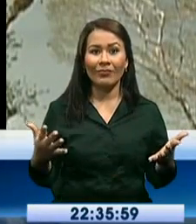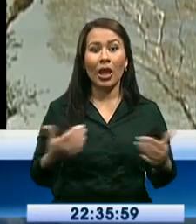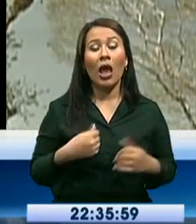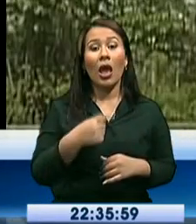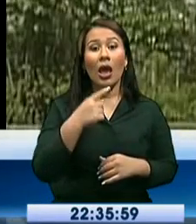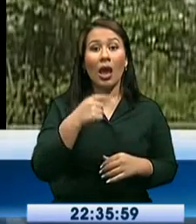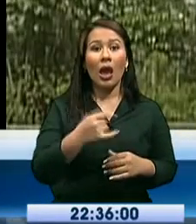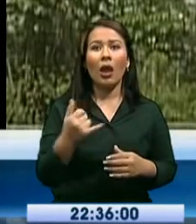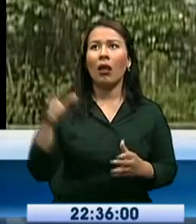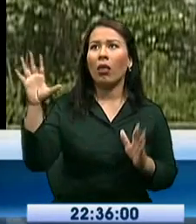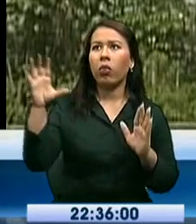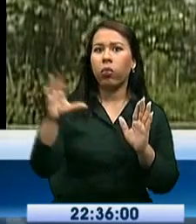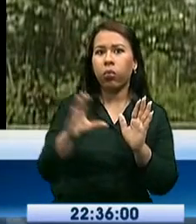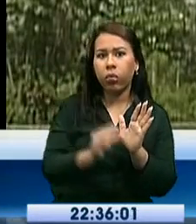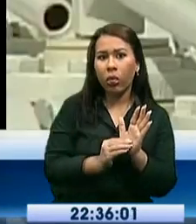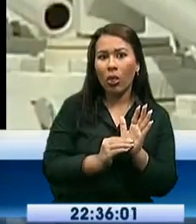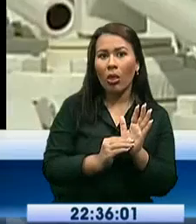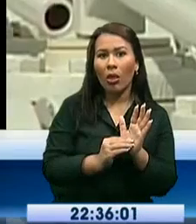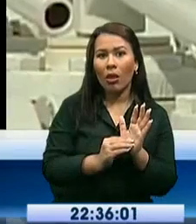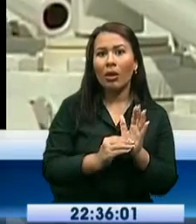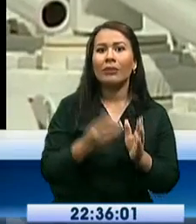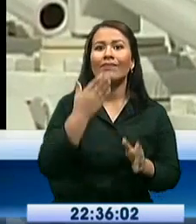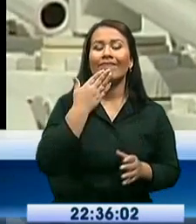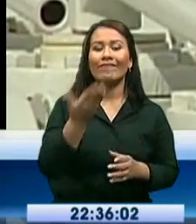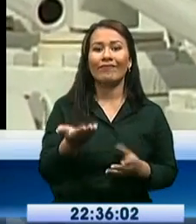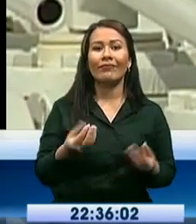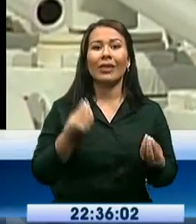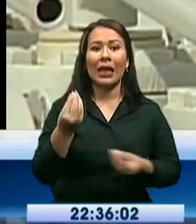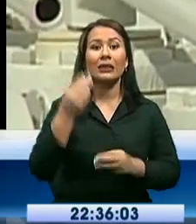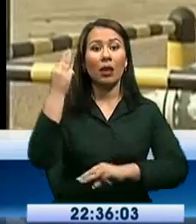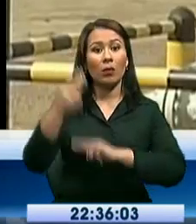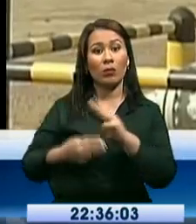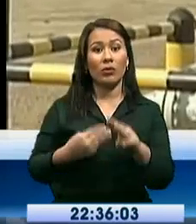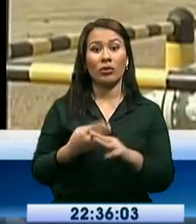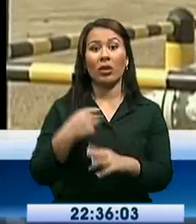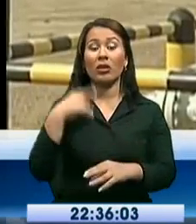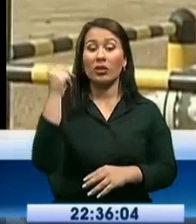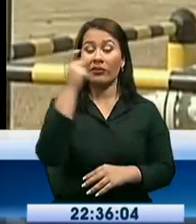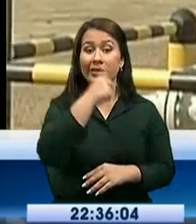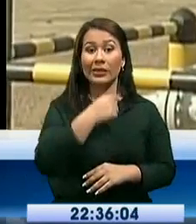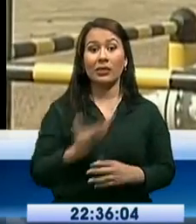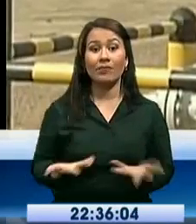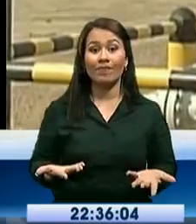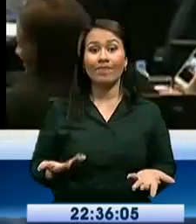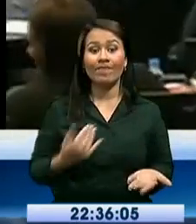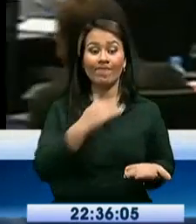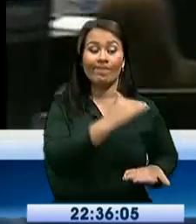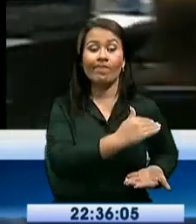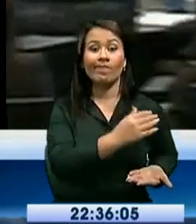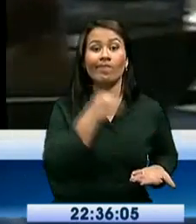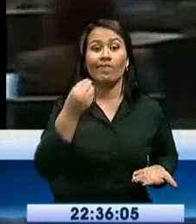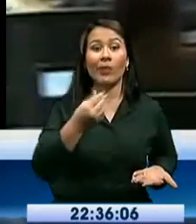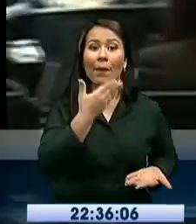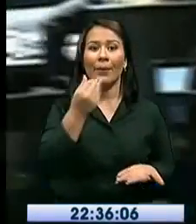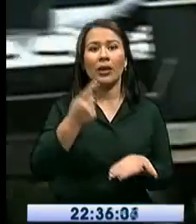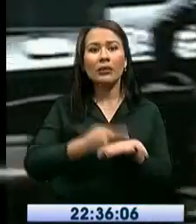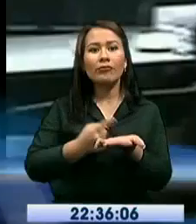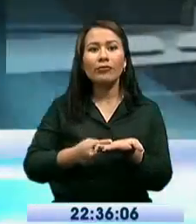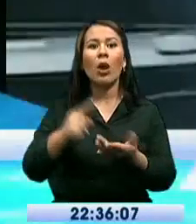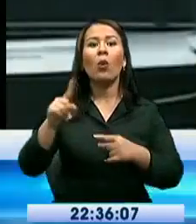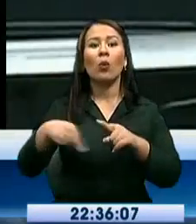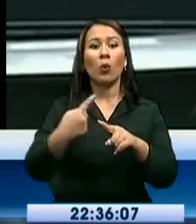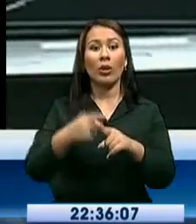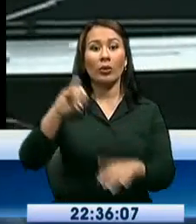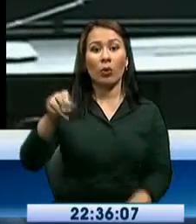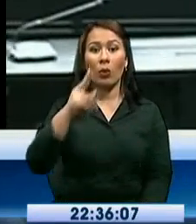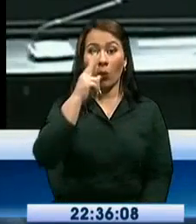de petróleo reduciría el excedente de las reservas mundiales. Si se llegara a tomar esta decisión, se convocaría una nueva reunión en